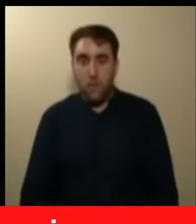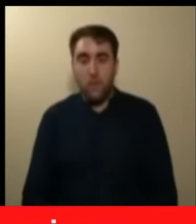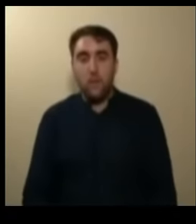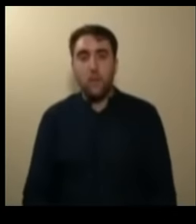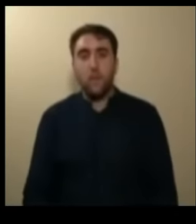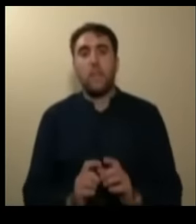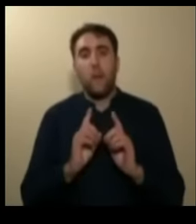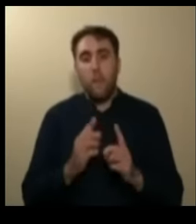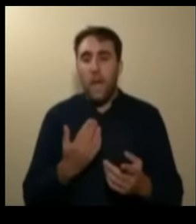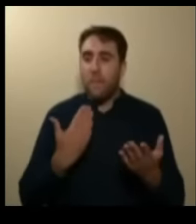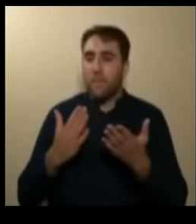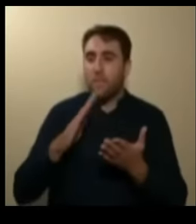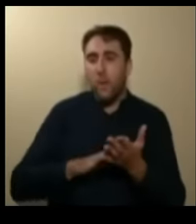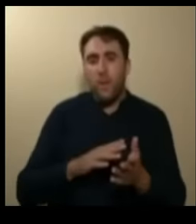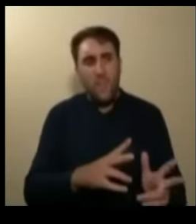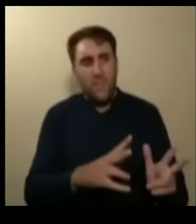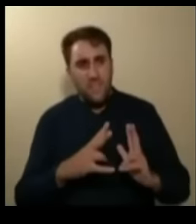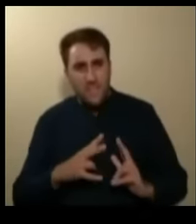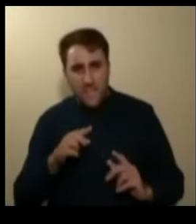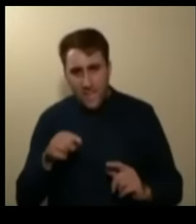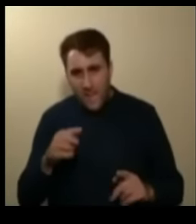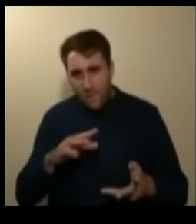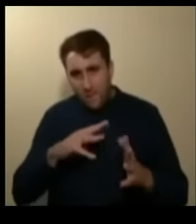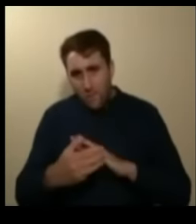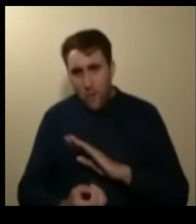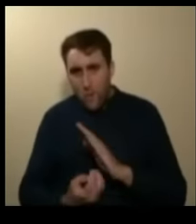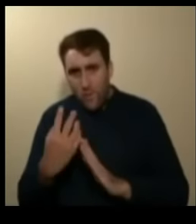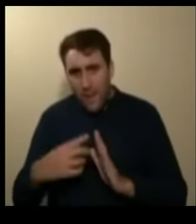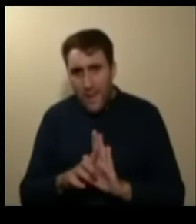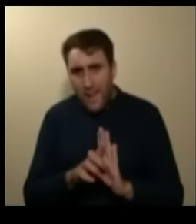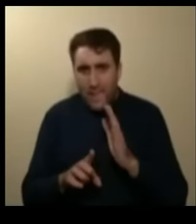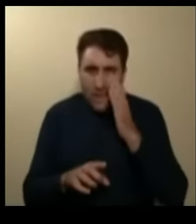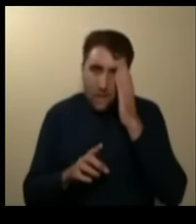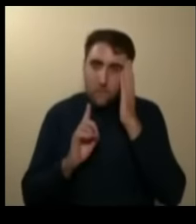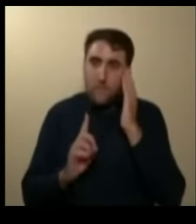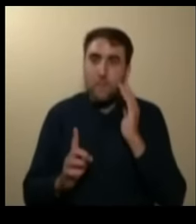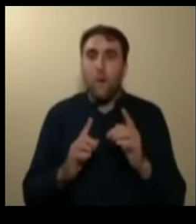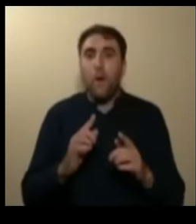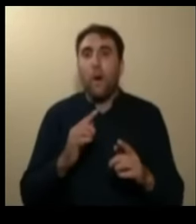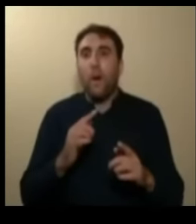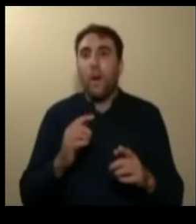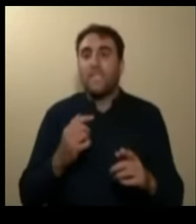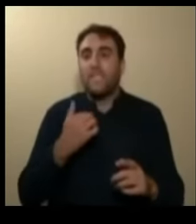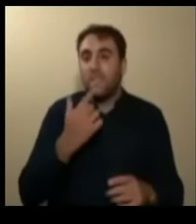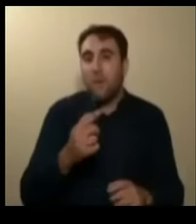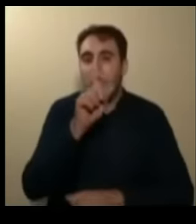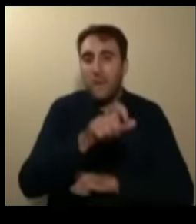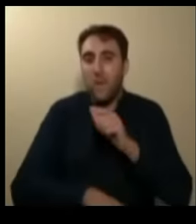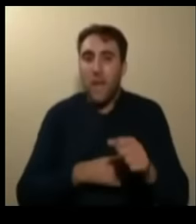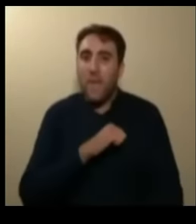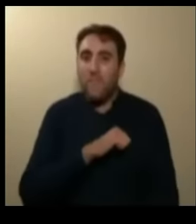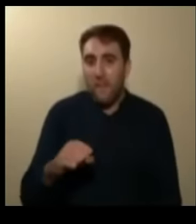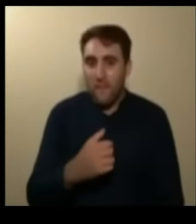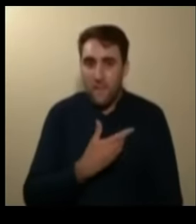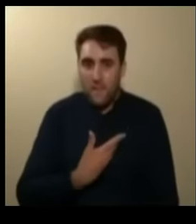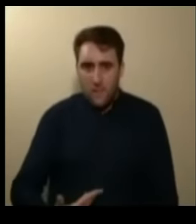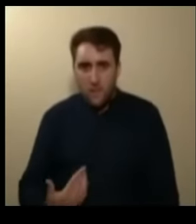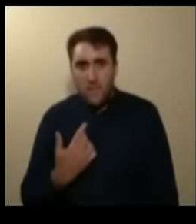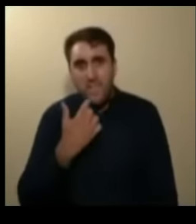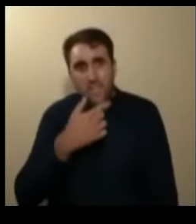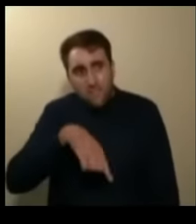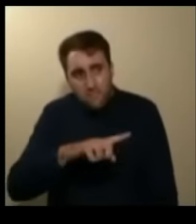de que esto fomenta la evasión es no conocer los controles que desde el Estado se realizan y